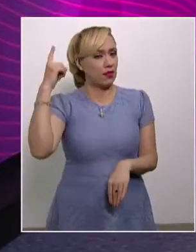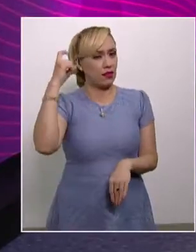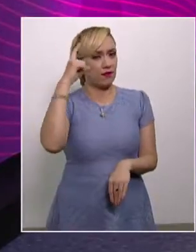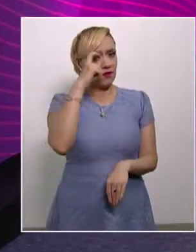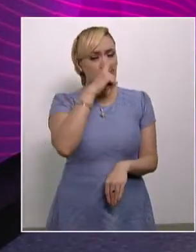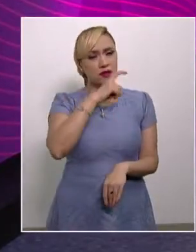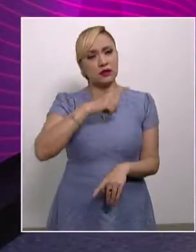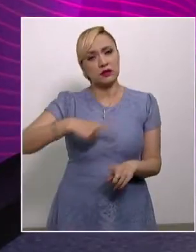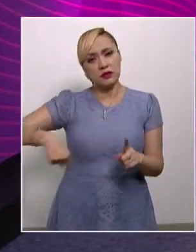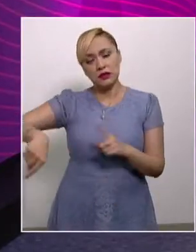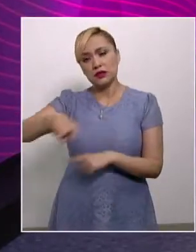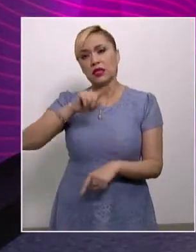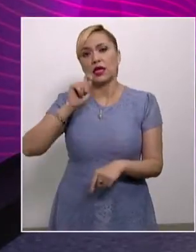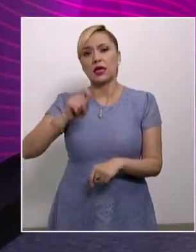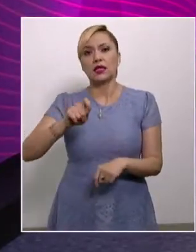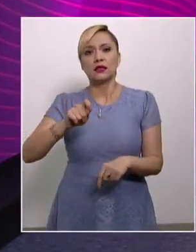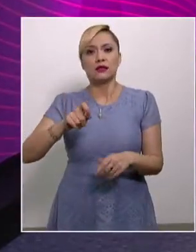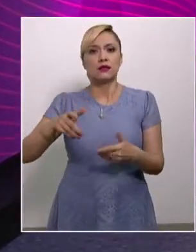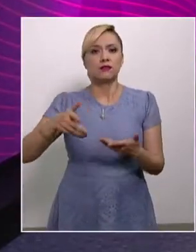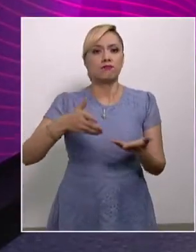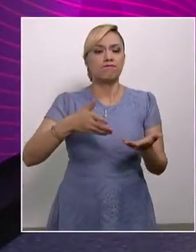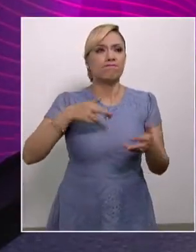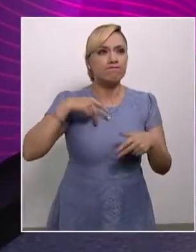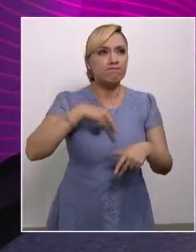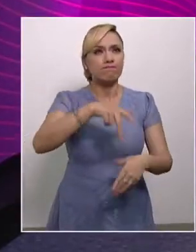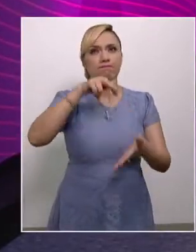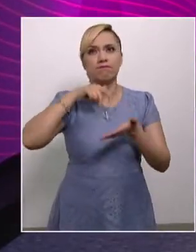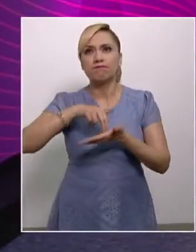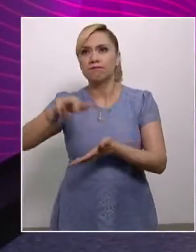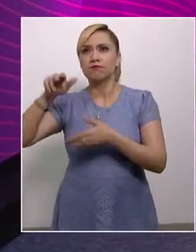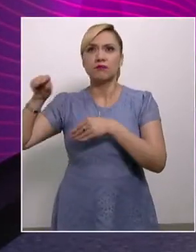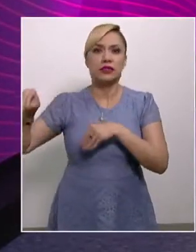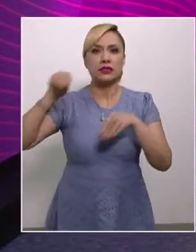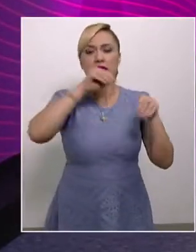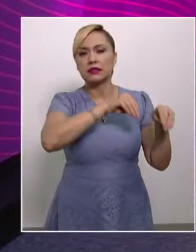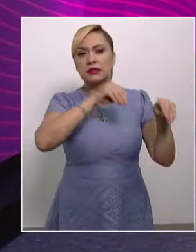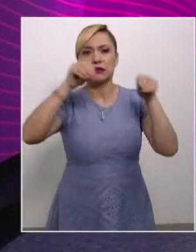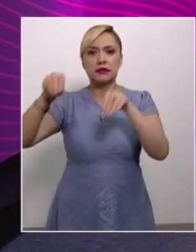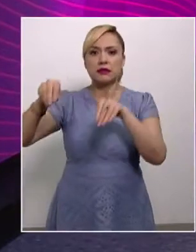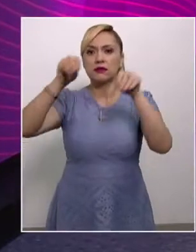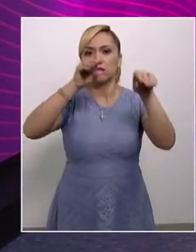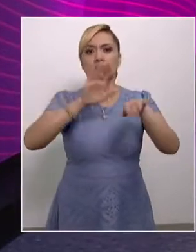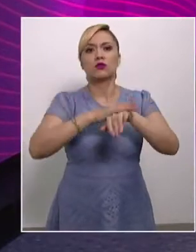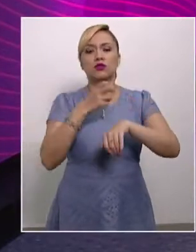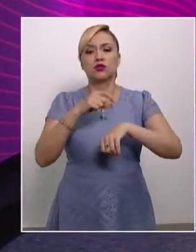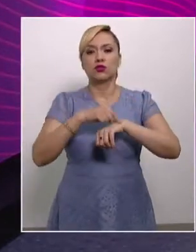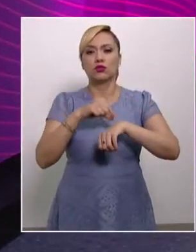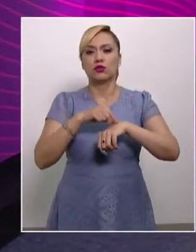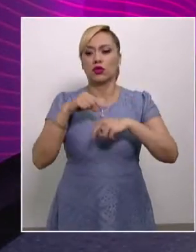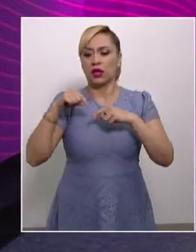es una población que está en movimiento y esto irremediablemente nos implica hacer un trabajo en red. Por eso te contaba que nosotros tratamos de tener puntos en